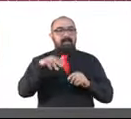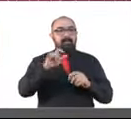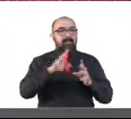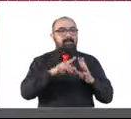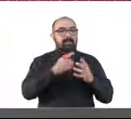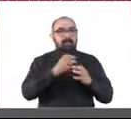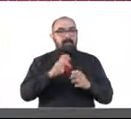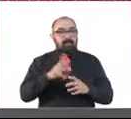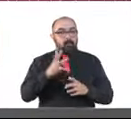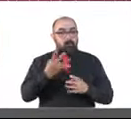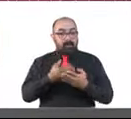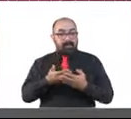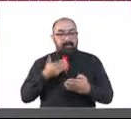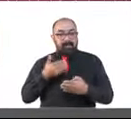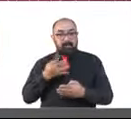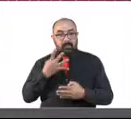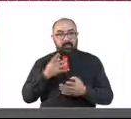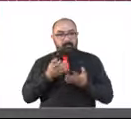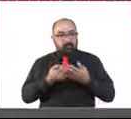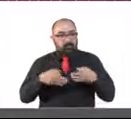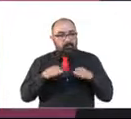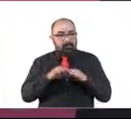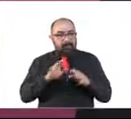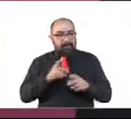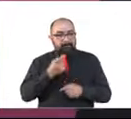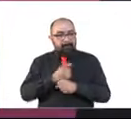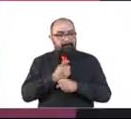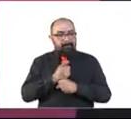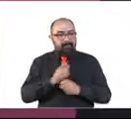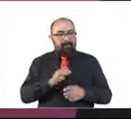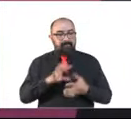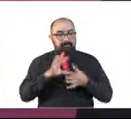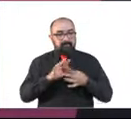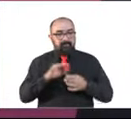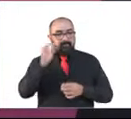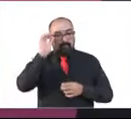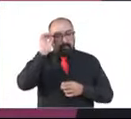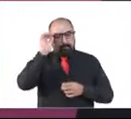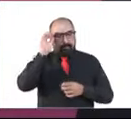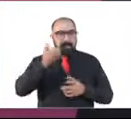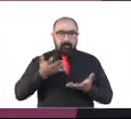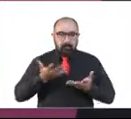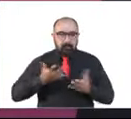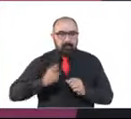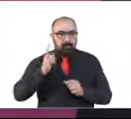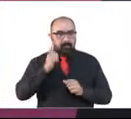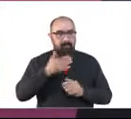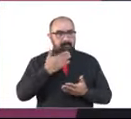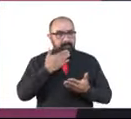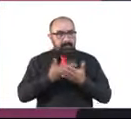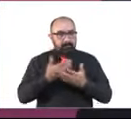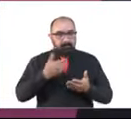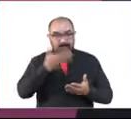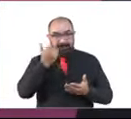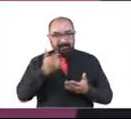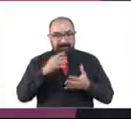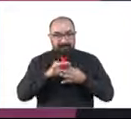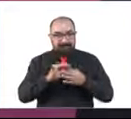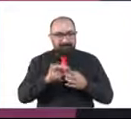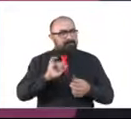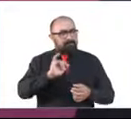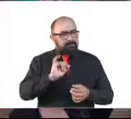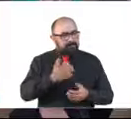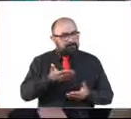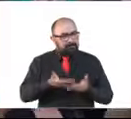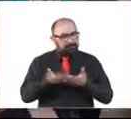muy importante previamente, que nos va a ir muy bien. No sé si debería decir eso, pero bueno, ya lo pues dije. Pues sí,